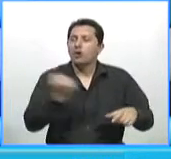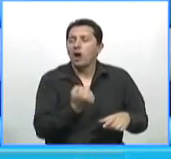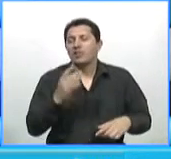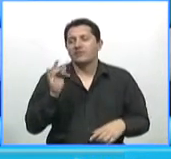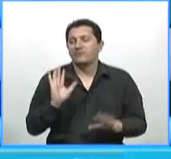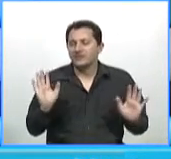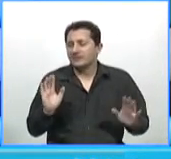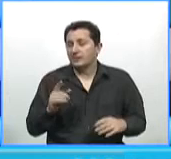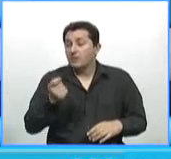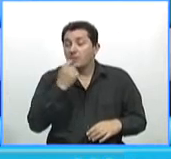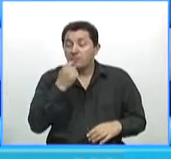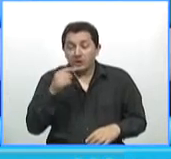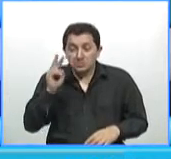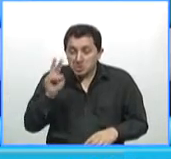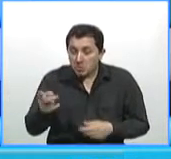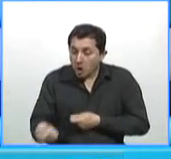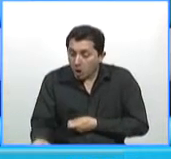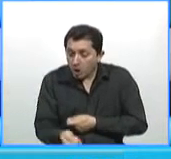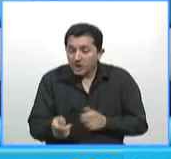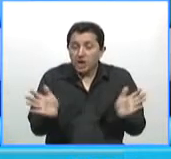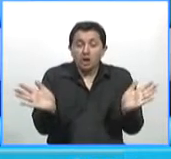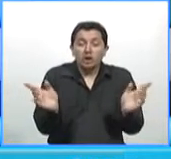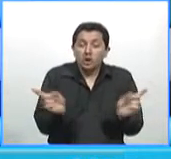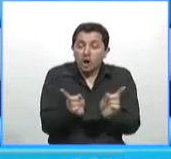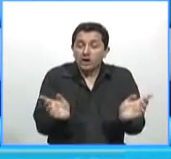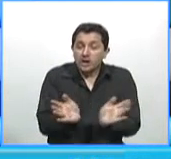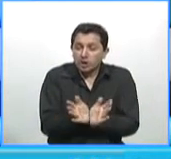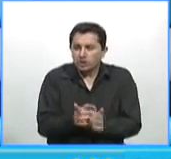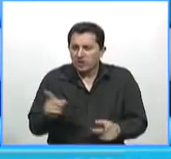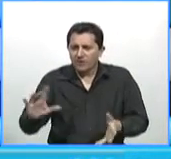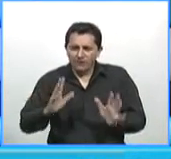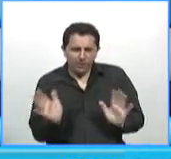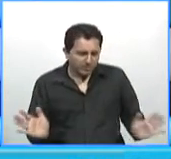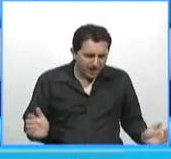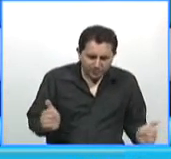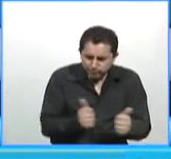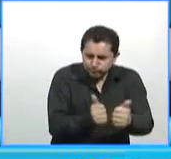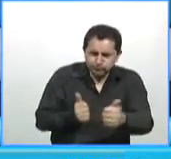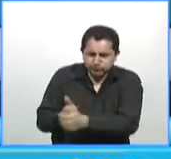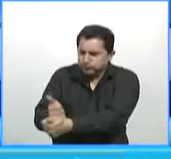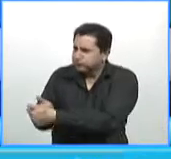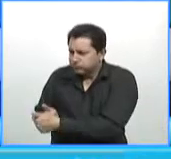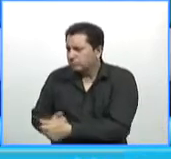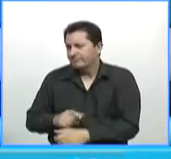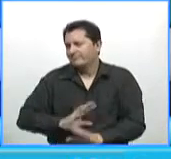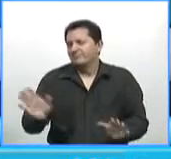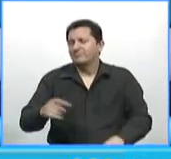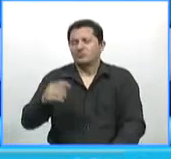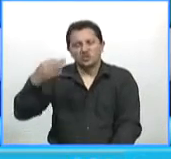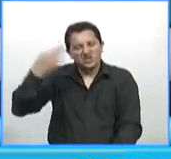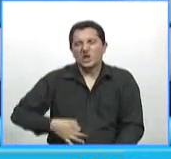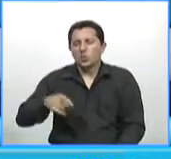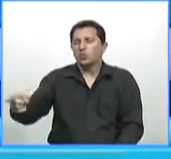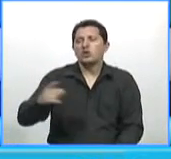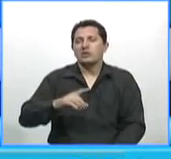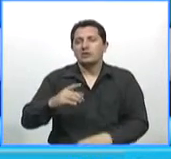cortos contra las Leonas y la veo a usted como a chica a quien va a shotear, pongo las manos en el fuego y